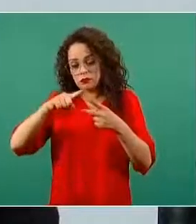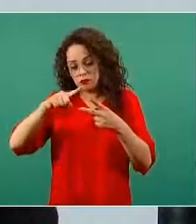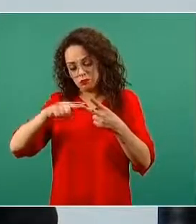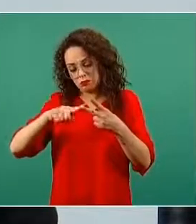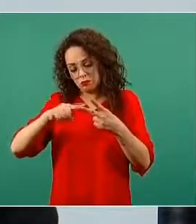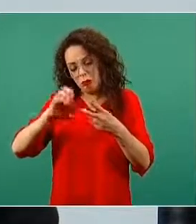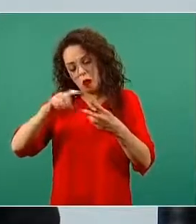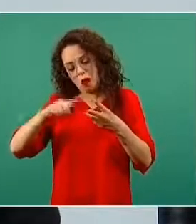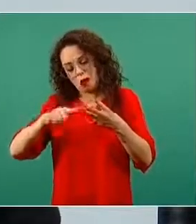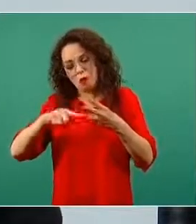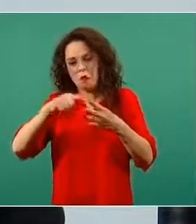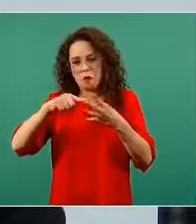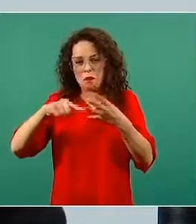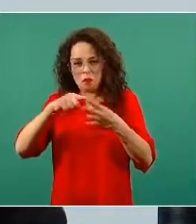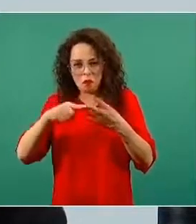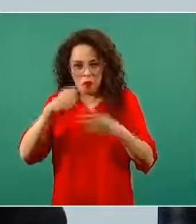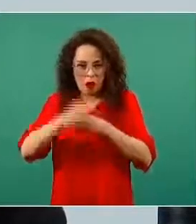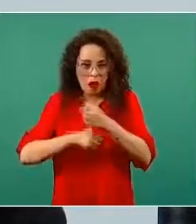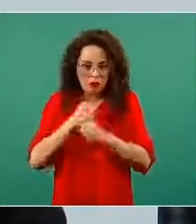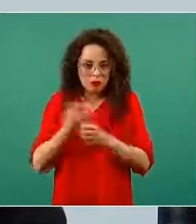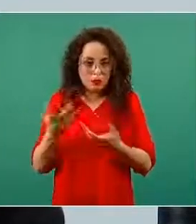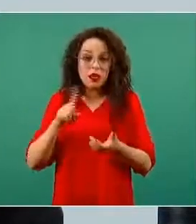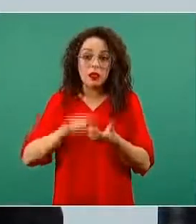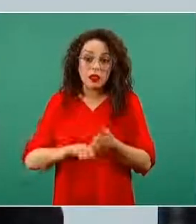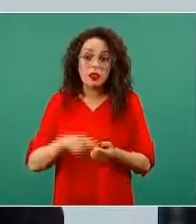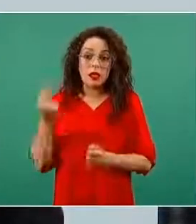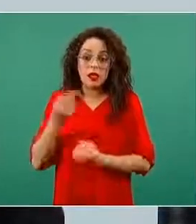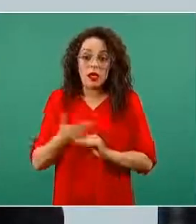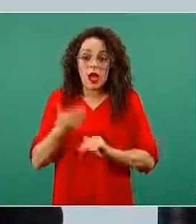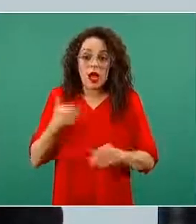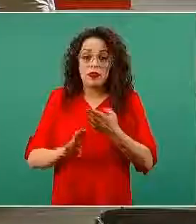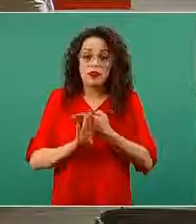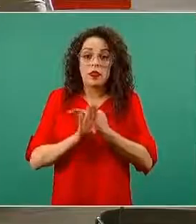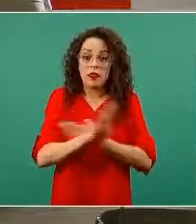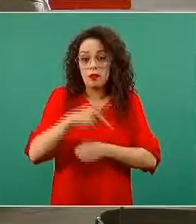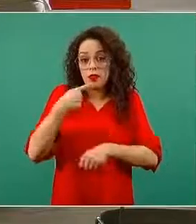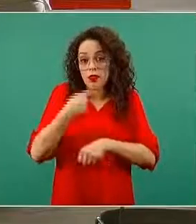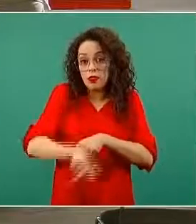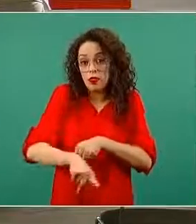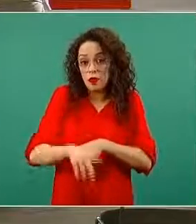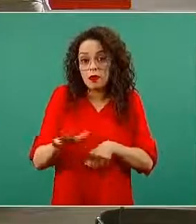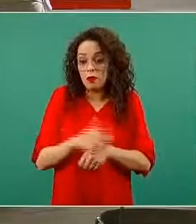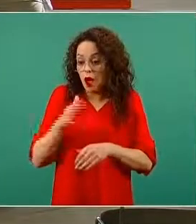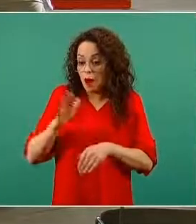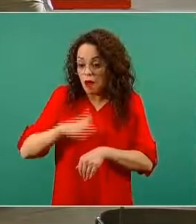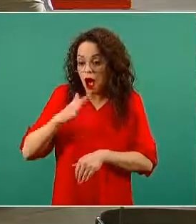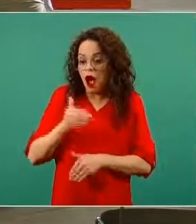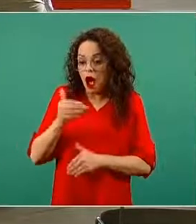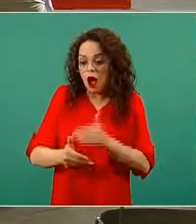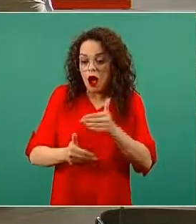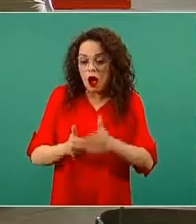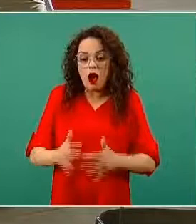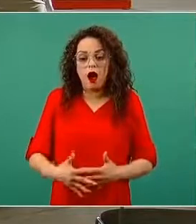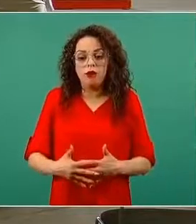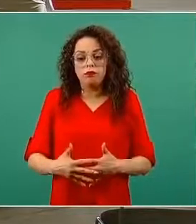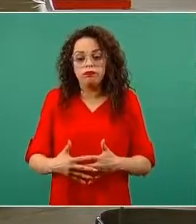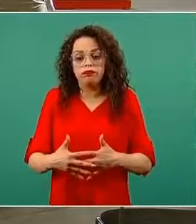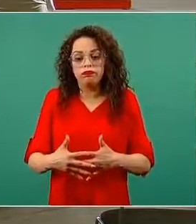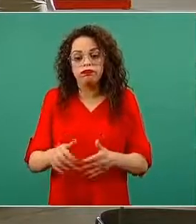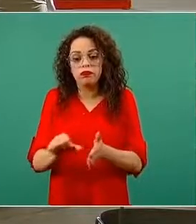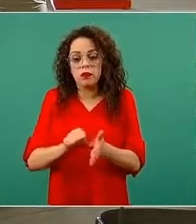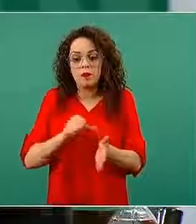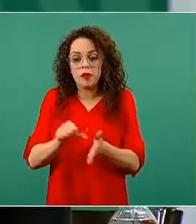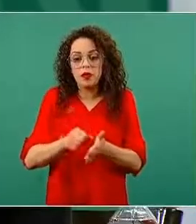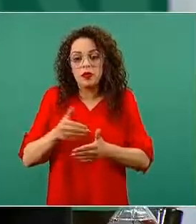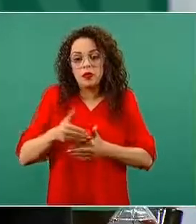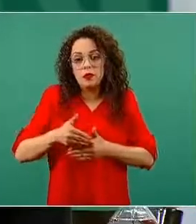de vacunarse tempranamente para evitar este riesgo que va aumentando conforme progresa el embarazo. Entonces, pues es un llamado